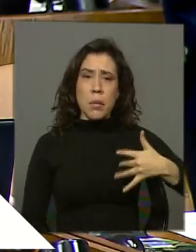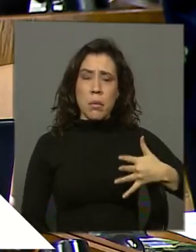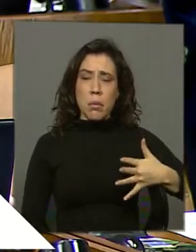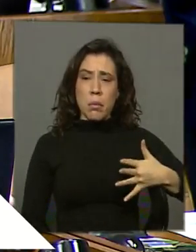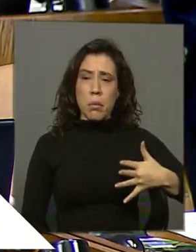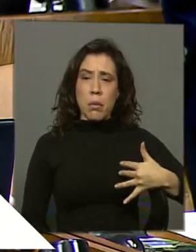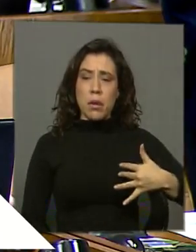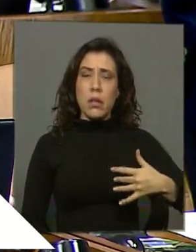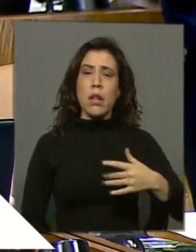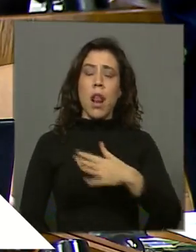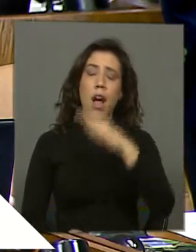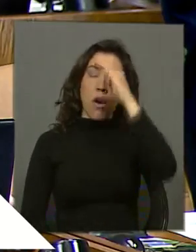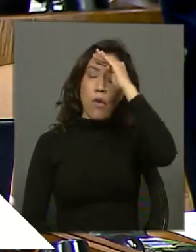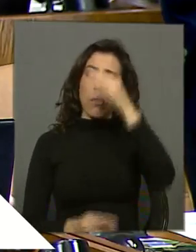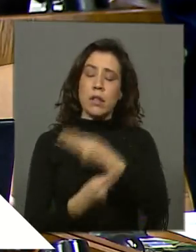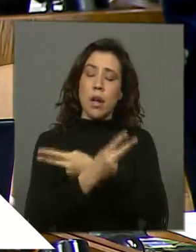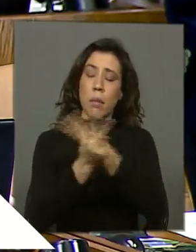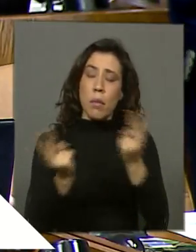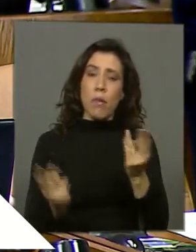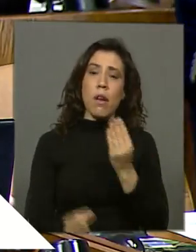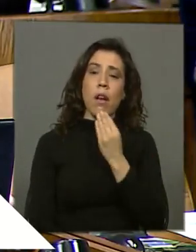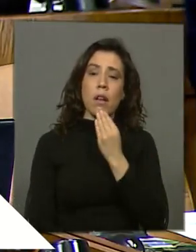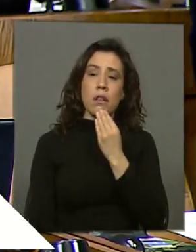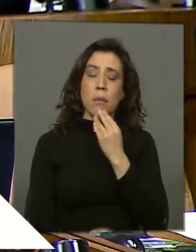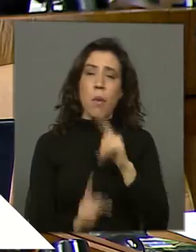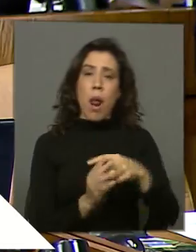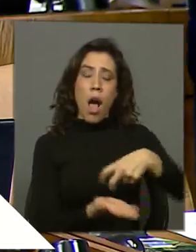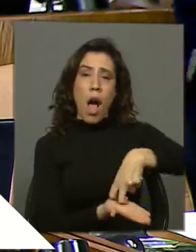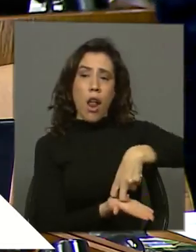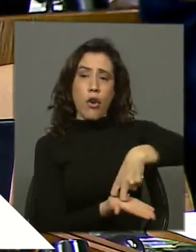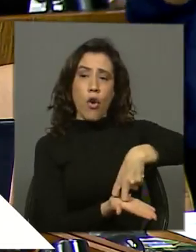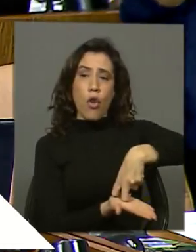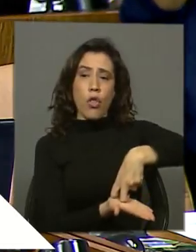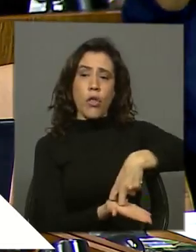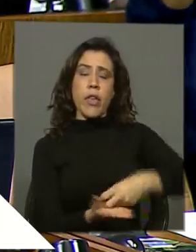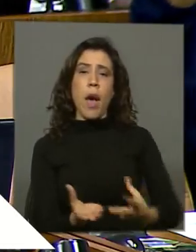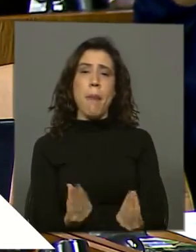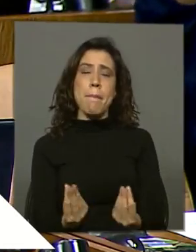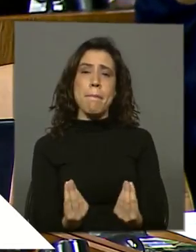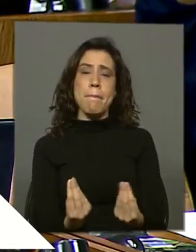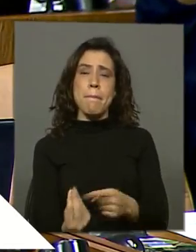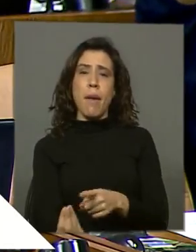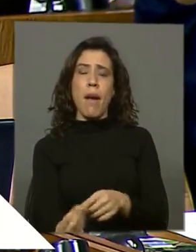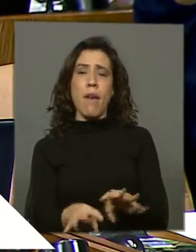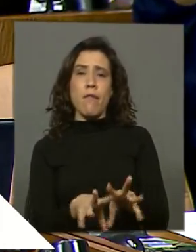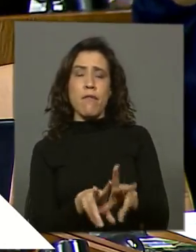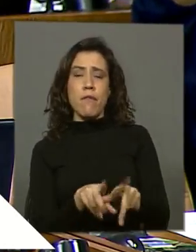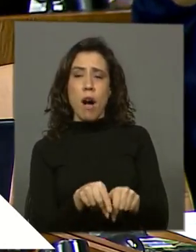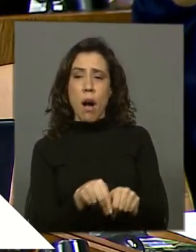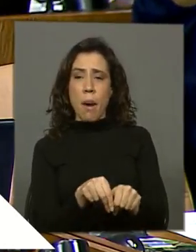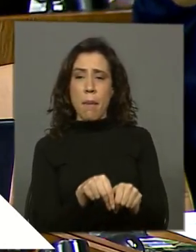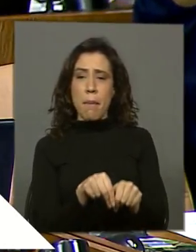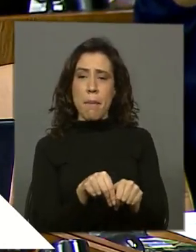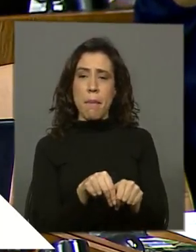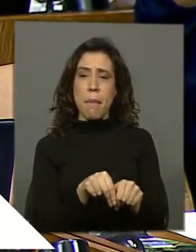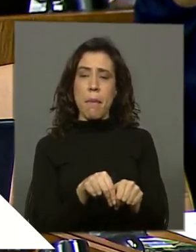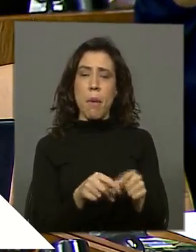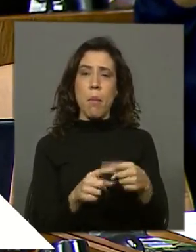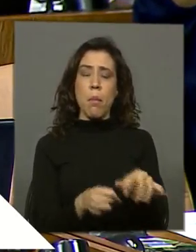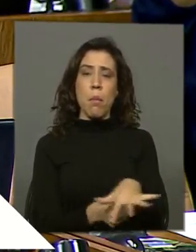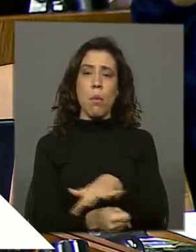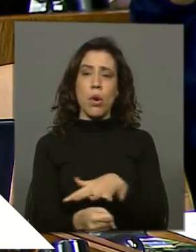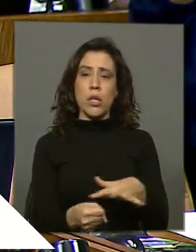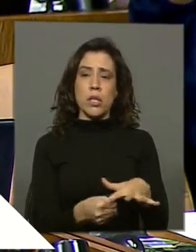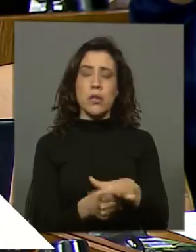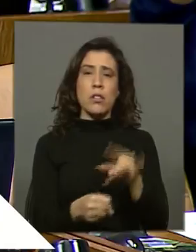solo a la fe pública sino que tienen de rodillas a miles de familias dado obviamente la situación